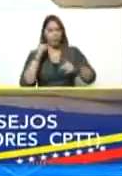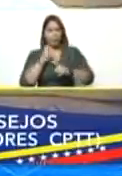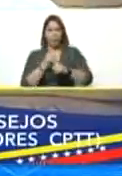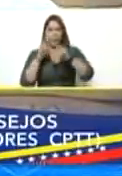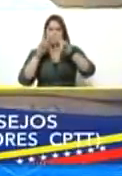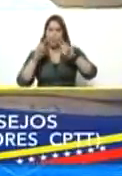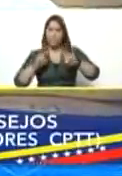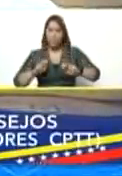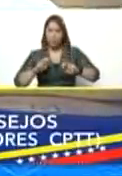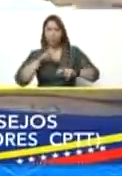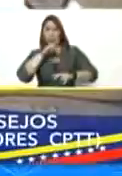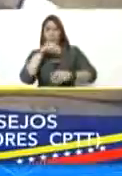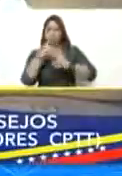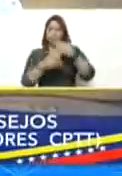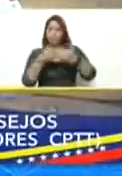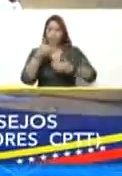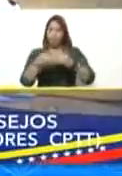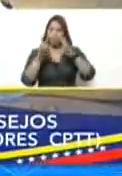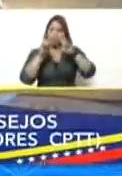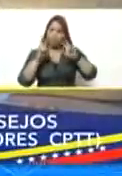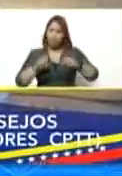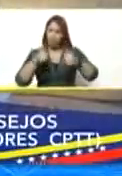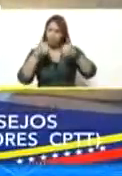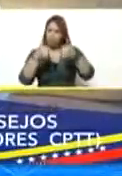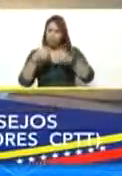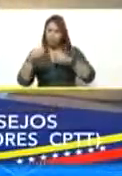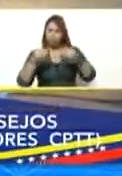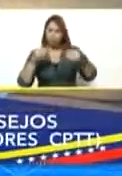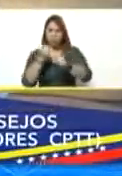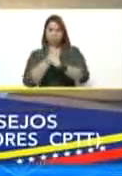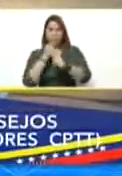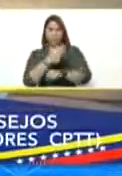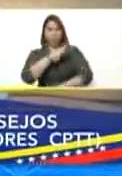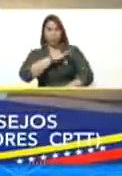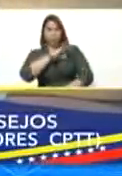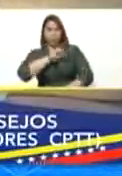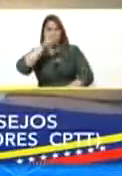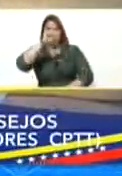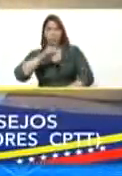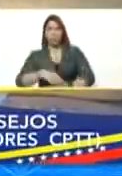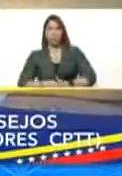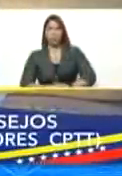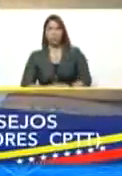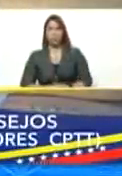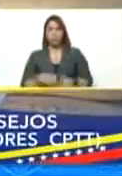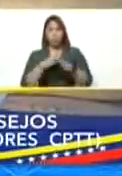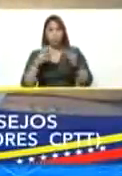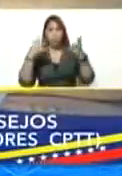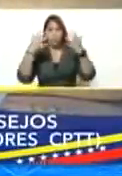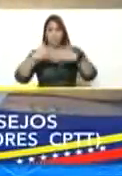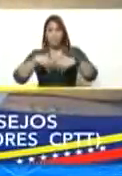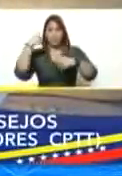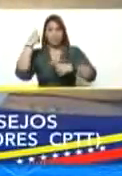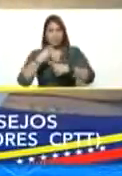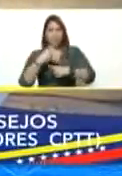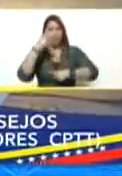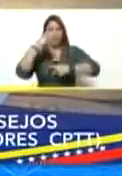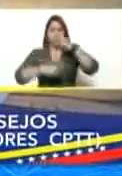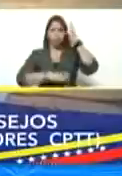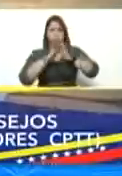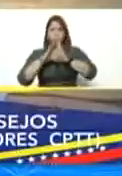hablar, revisar bien el modelo de gestión socialista. Todas las empresas tienen que ser